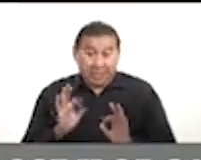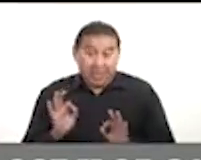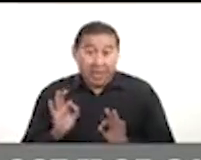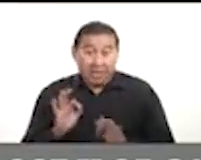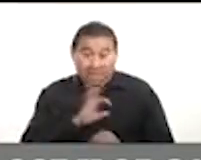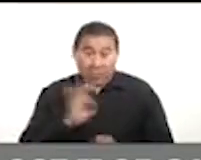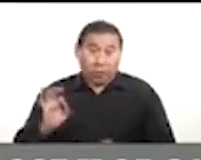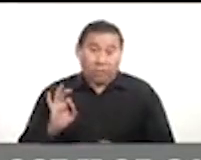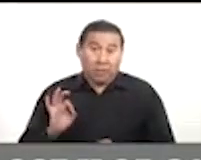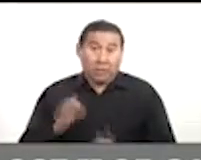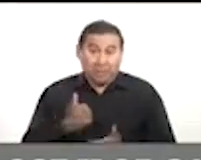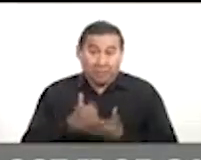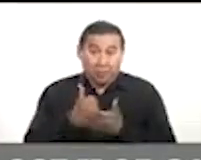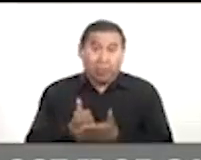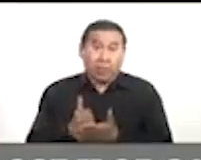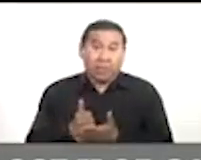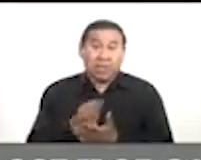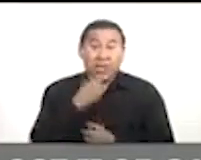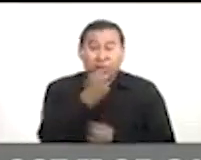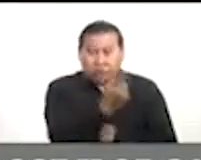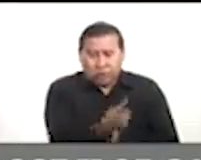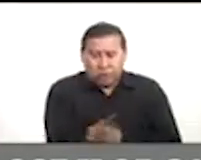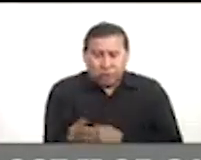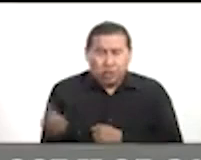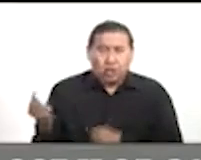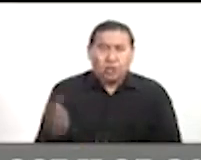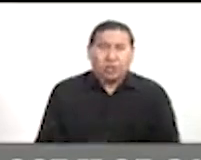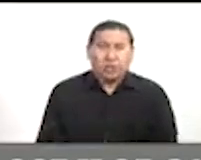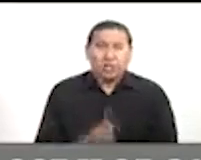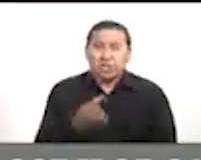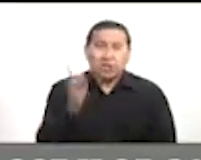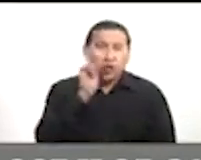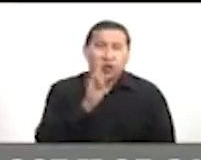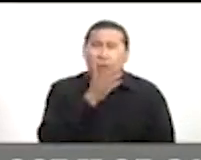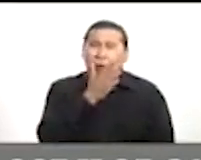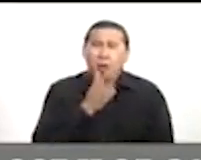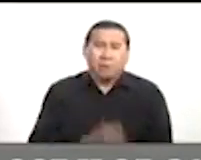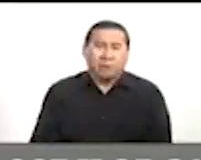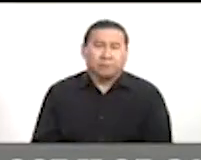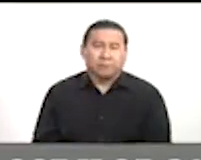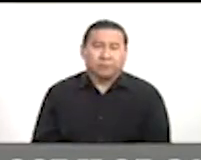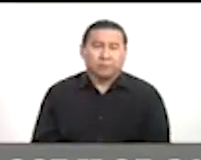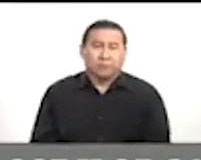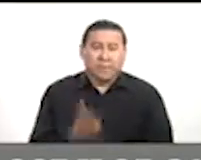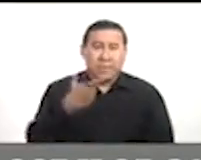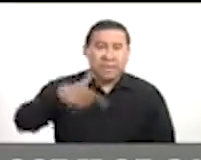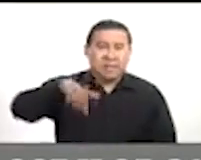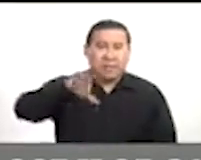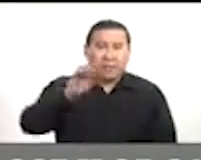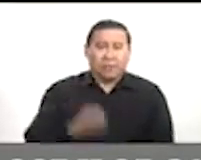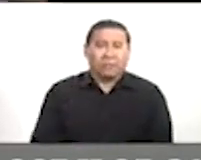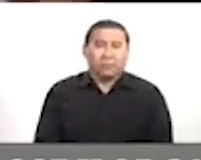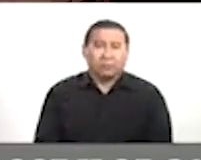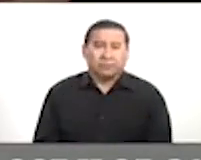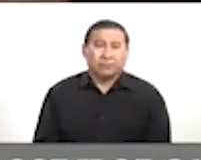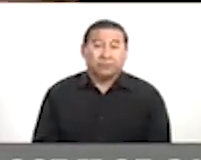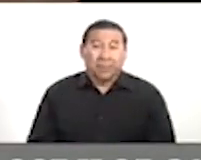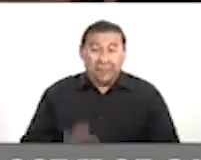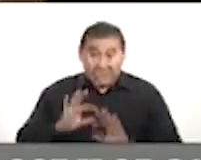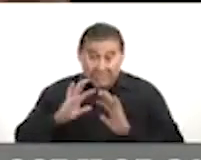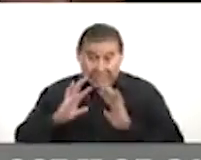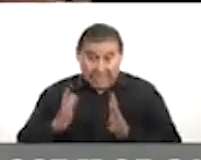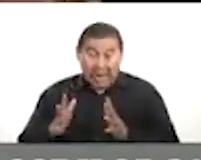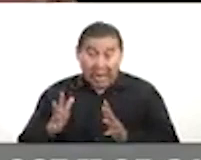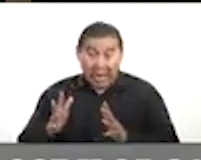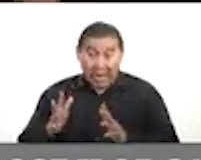oportunidad de apoyar a la niñez, a las niñas, a los niños de Quintana Roo. En cuanto esté lista,